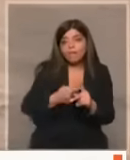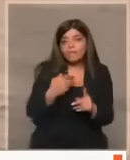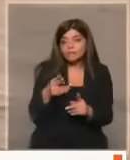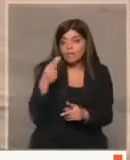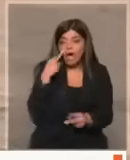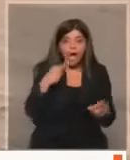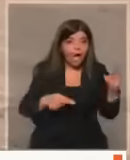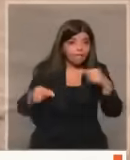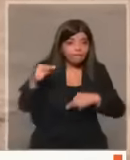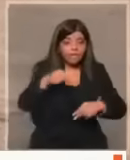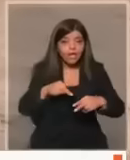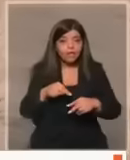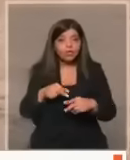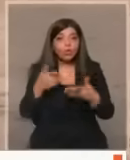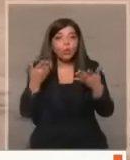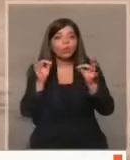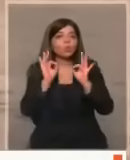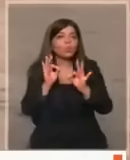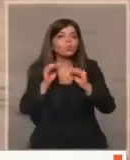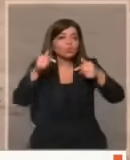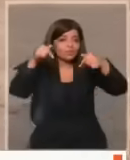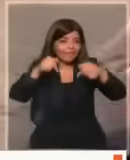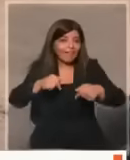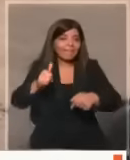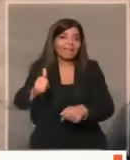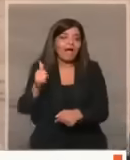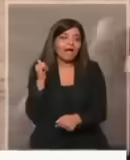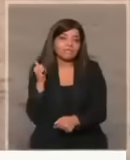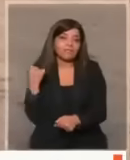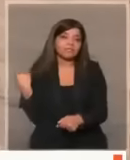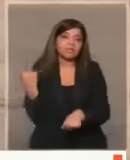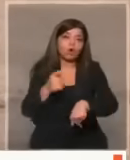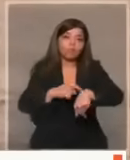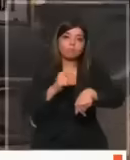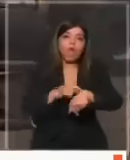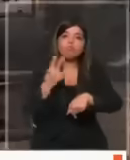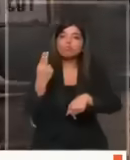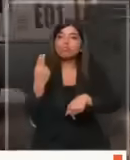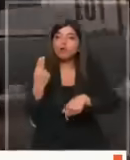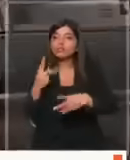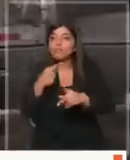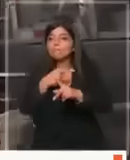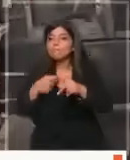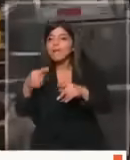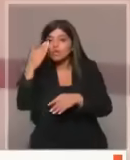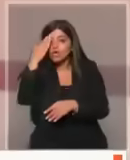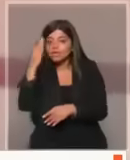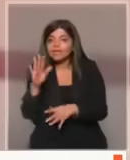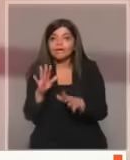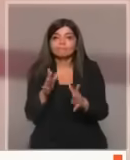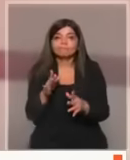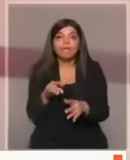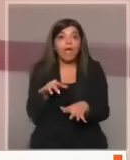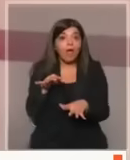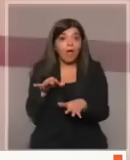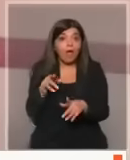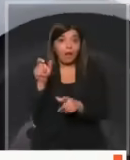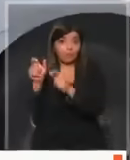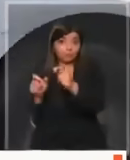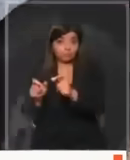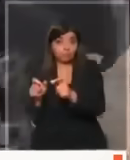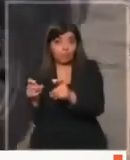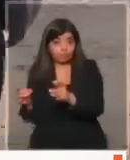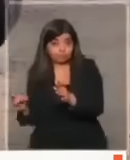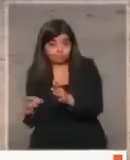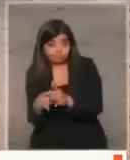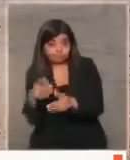vernos y eso. Y él estaba aquí en ese momento ayer, llegó como a las 12 de mediodía. La operatividad de los secuestradores hasta ese